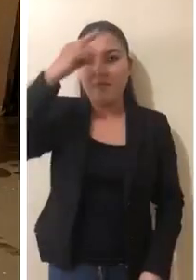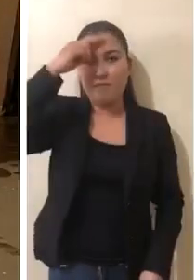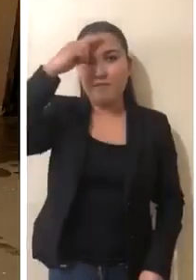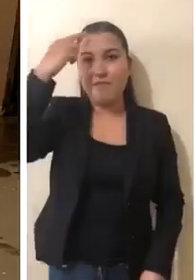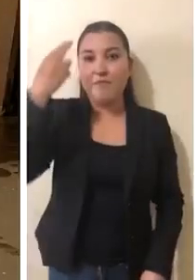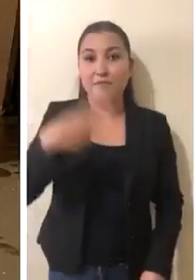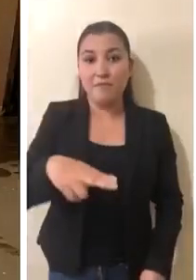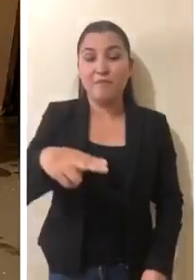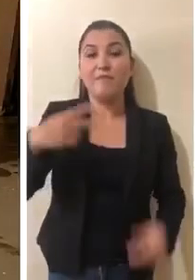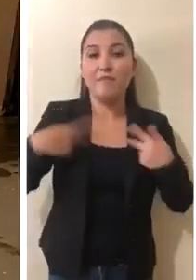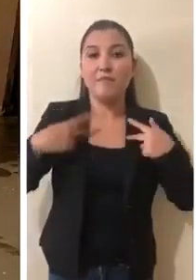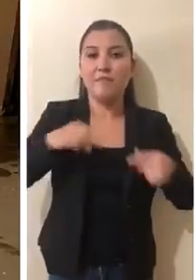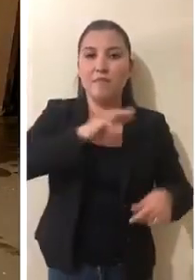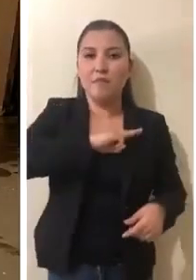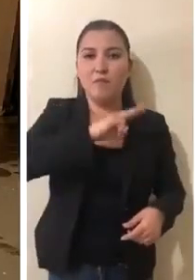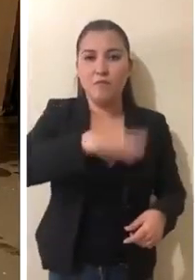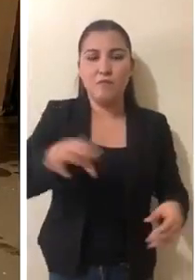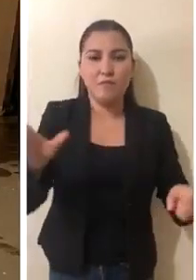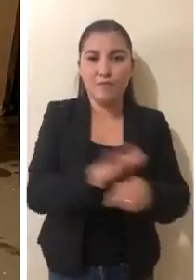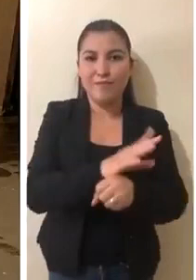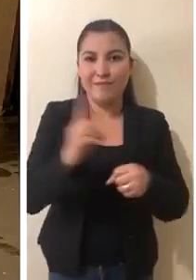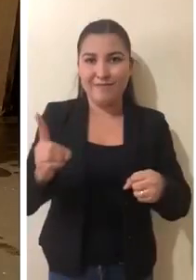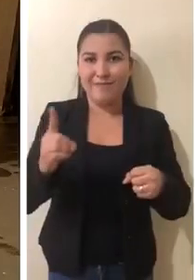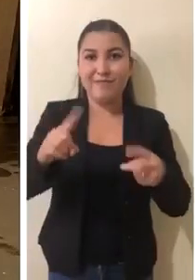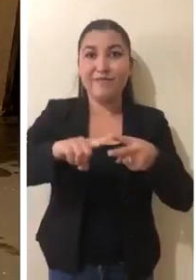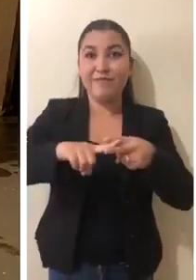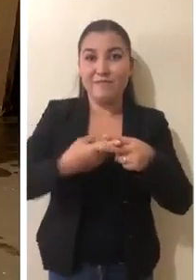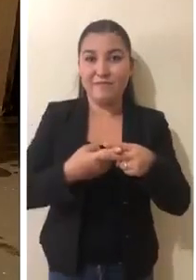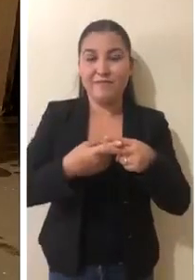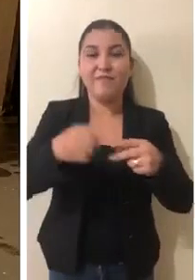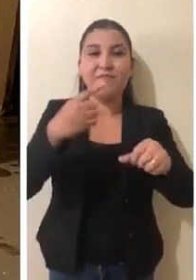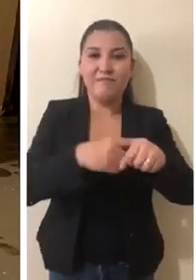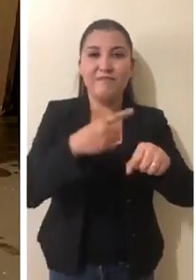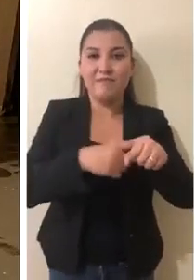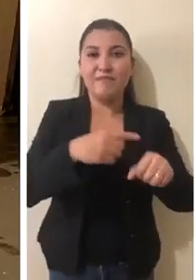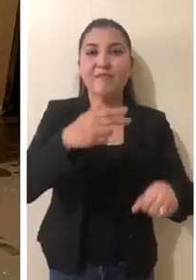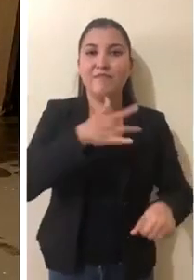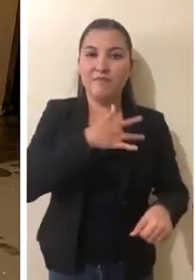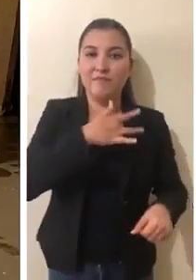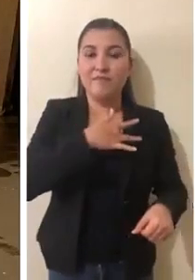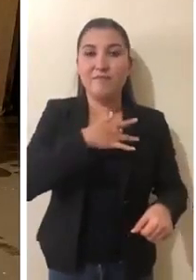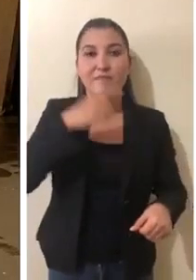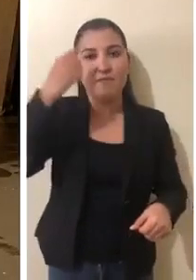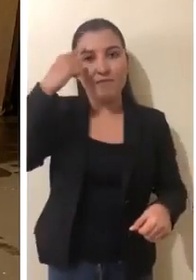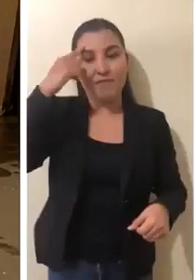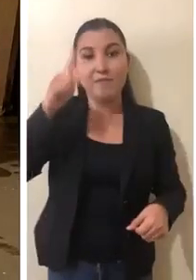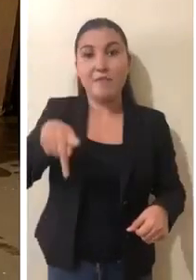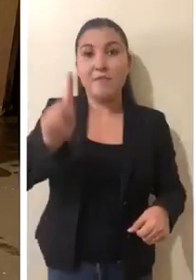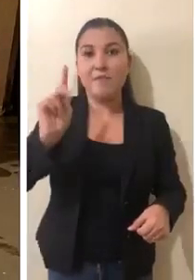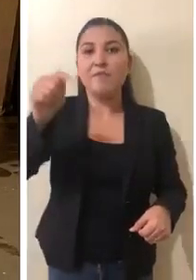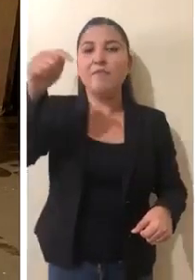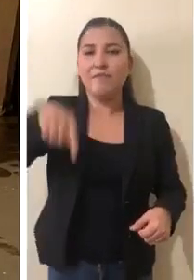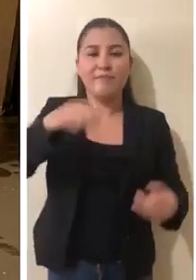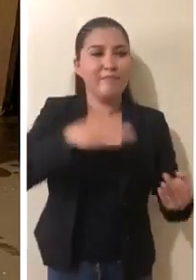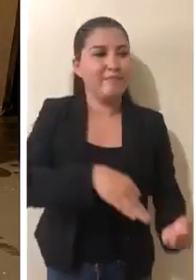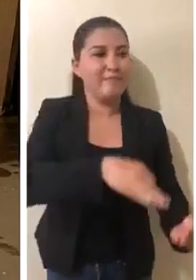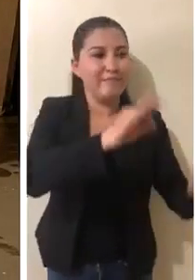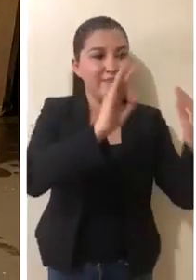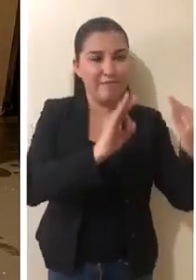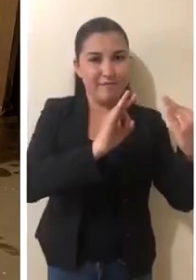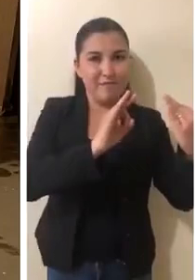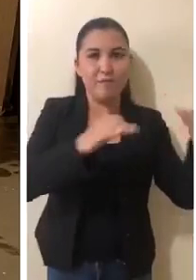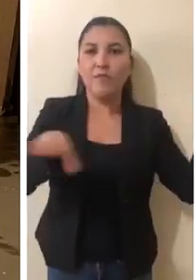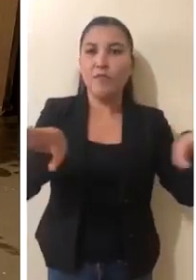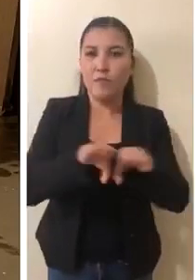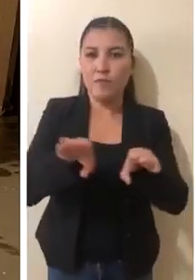las enfermedades cardiovasculares. Desde aquí las atacaremos. El programa de reconstrucción en